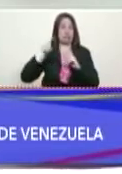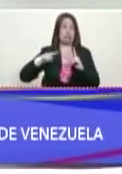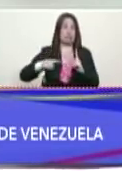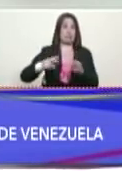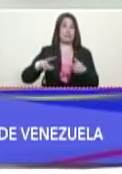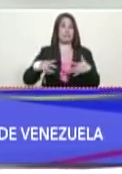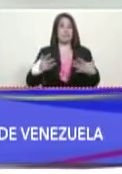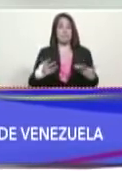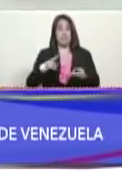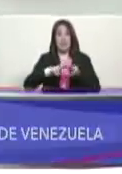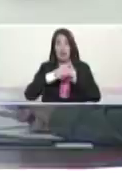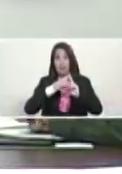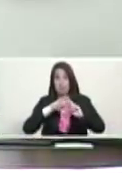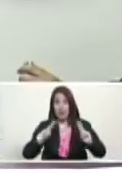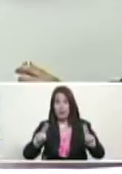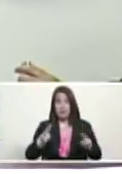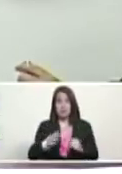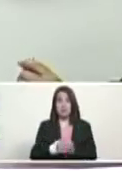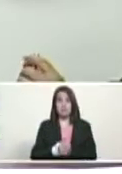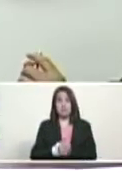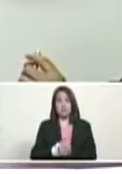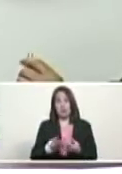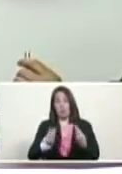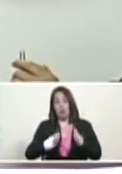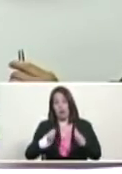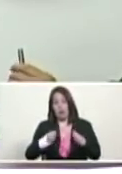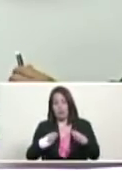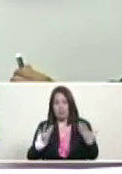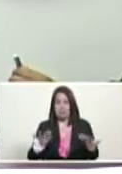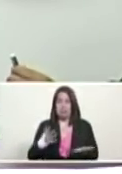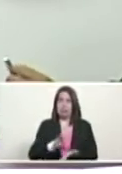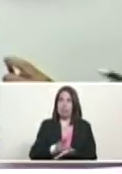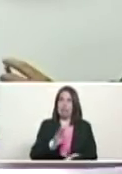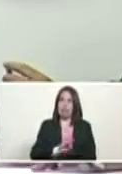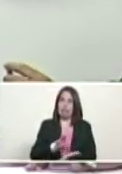paz, por la vida, por la tranquilidad,